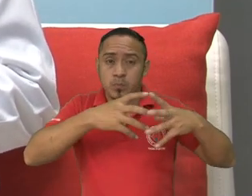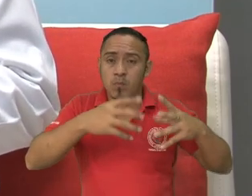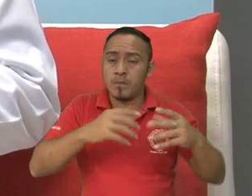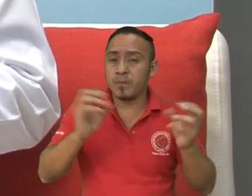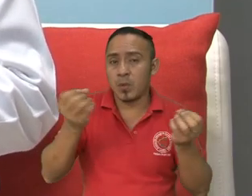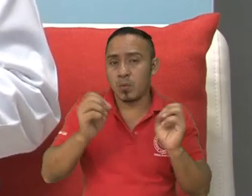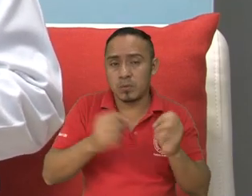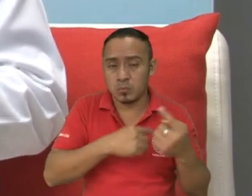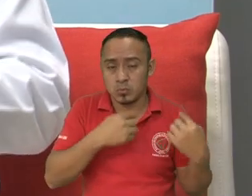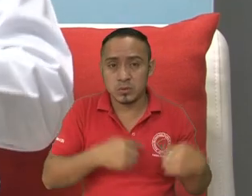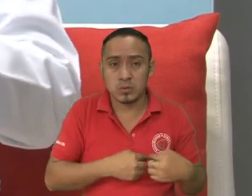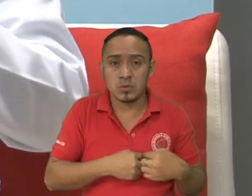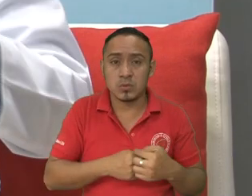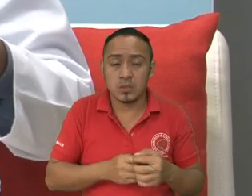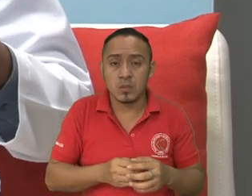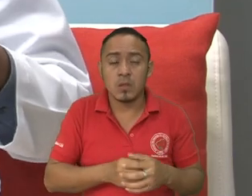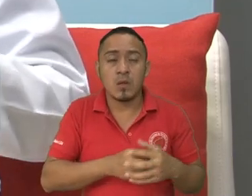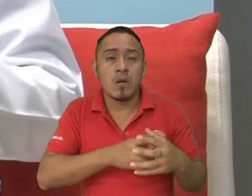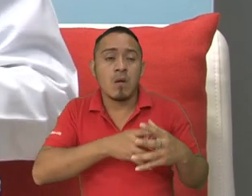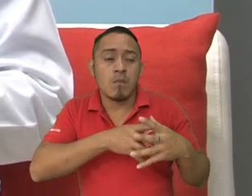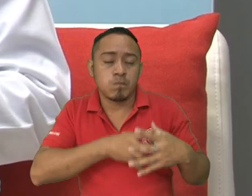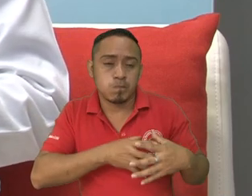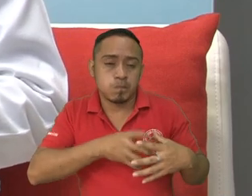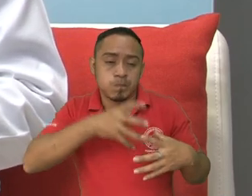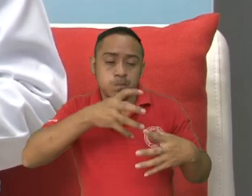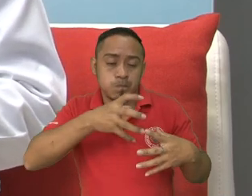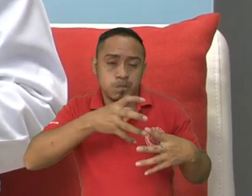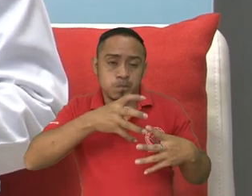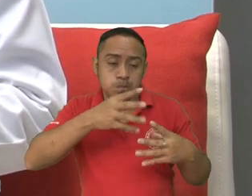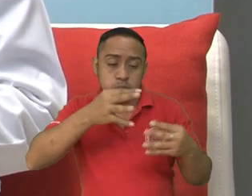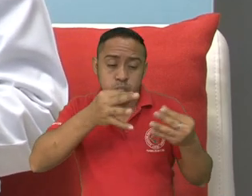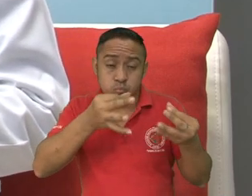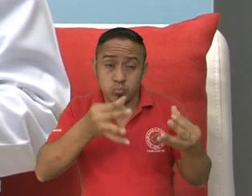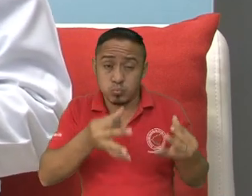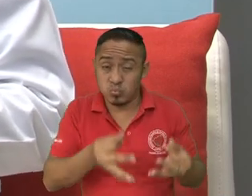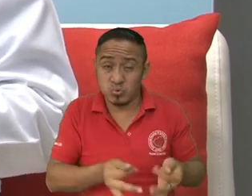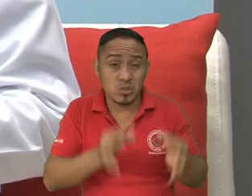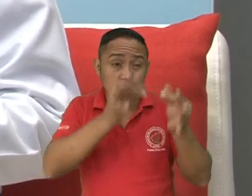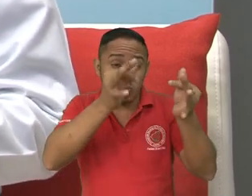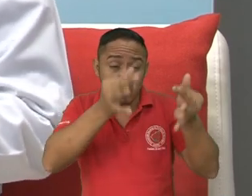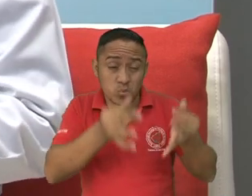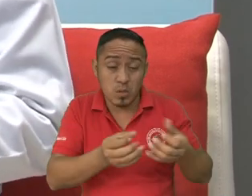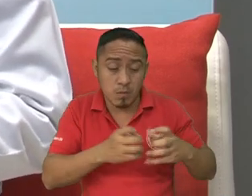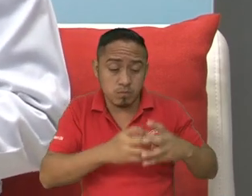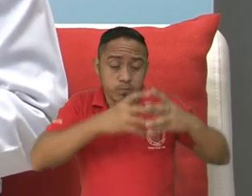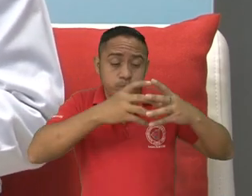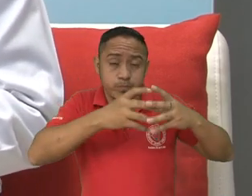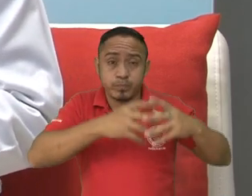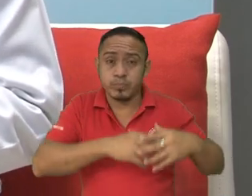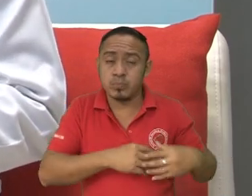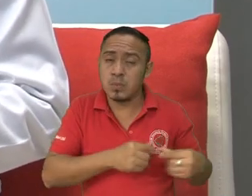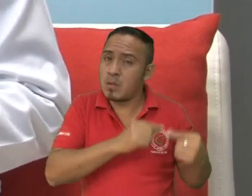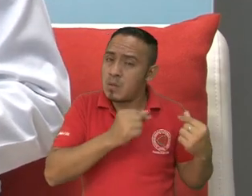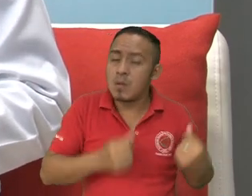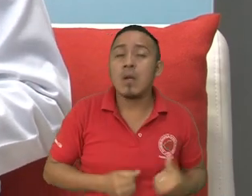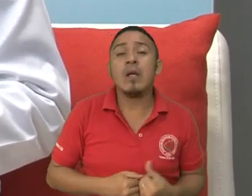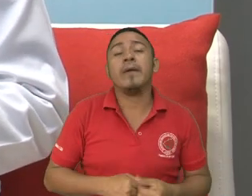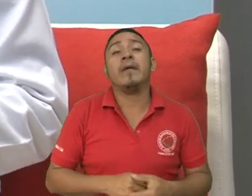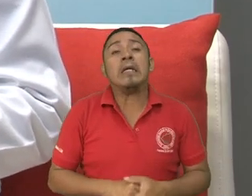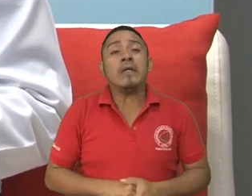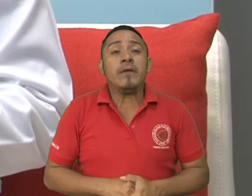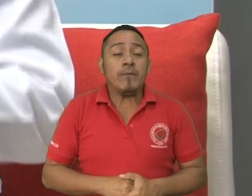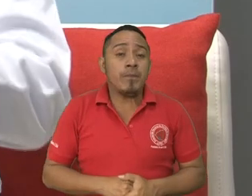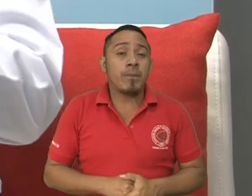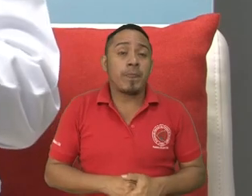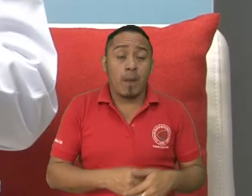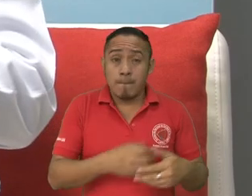que el corazón está ensanchado, pero su pared está delgadita, podríamos decirle así en términos populares. Entonces, el